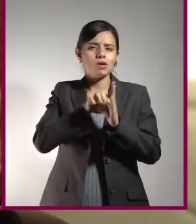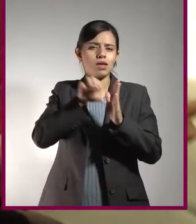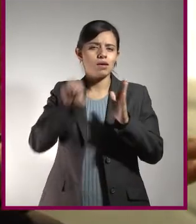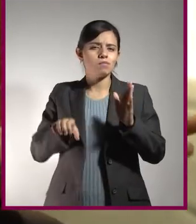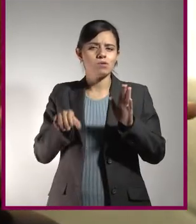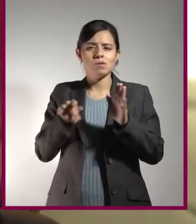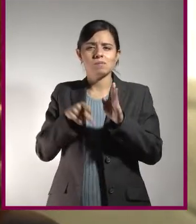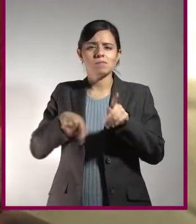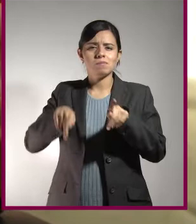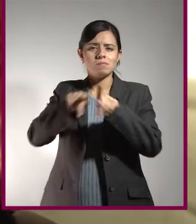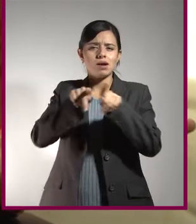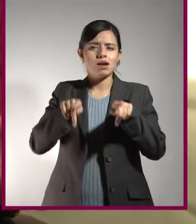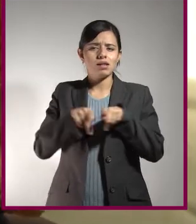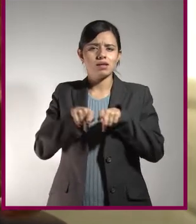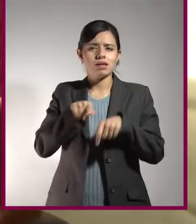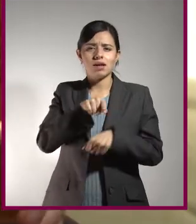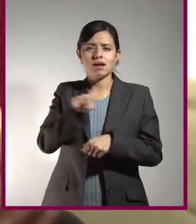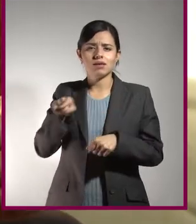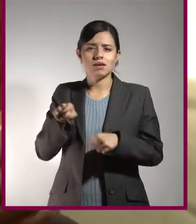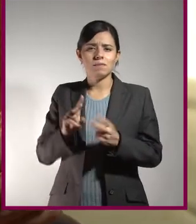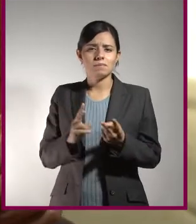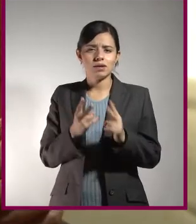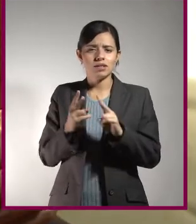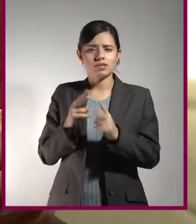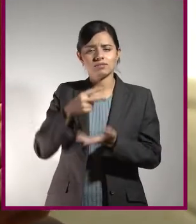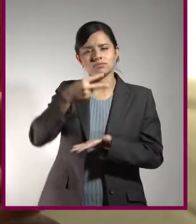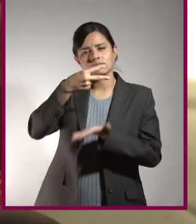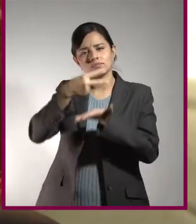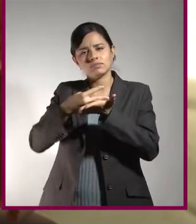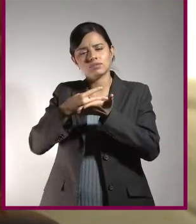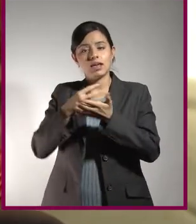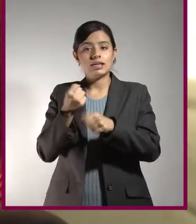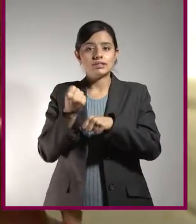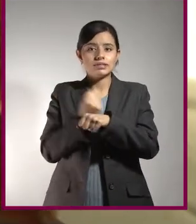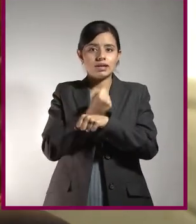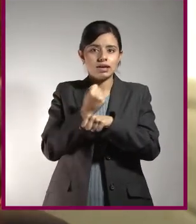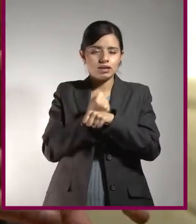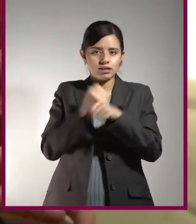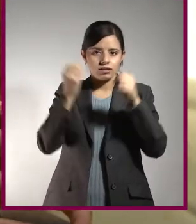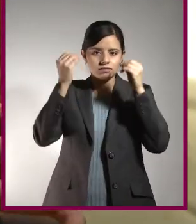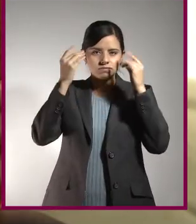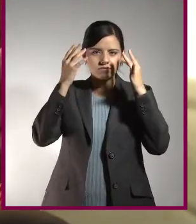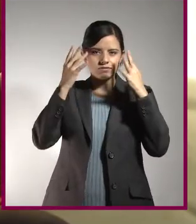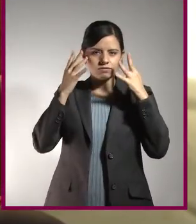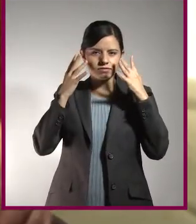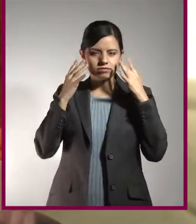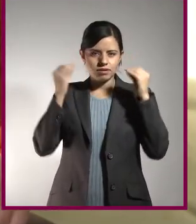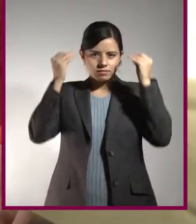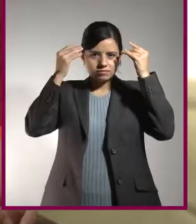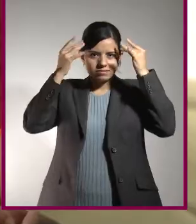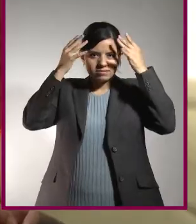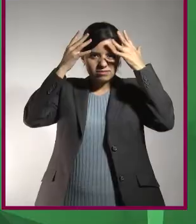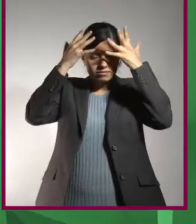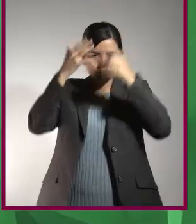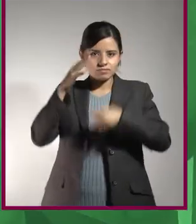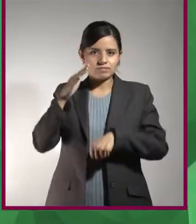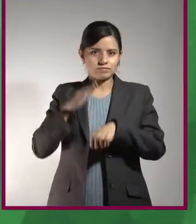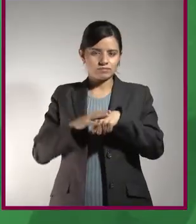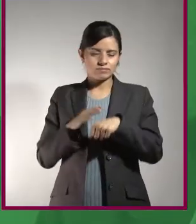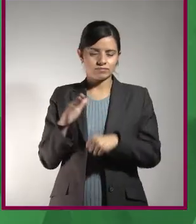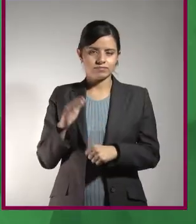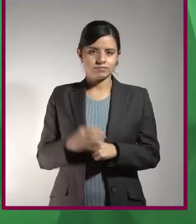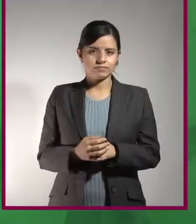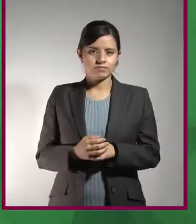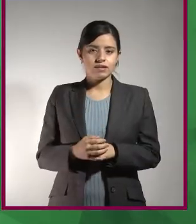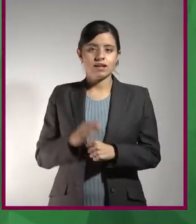el pasto del parque o pierdes el tiempo con tus pasatiempos favoritos, que la sangre fluye con mejor ritmo a distintas zonas de tu cerebro. Barbara